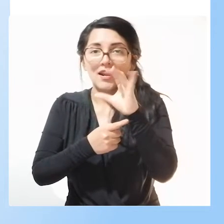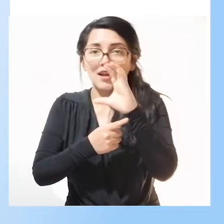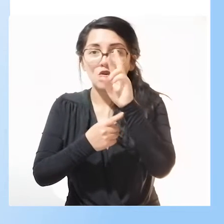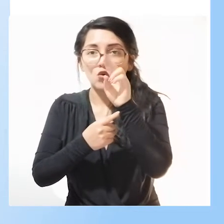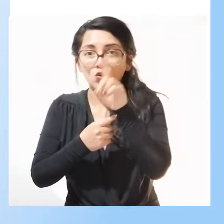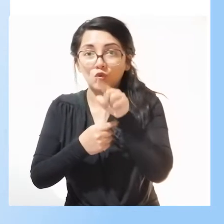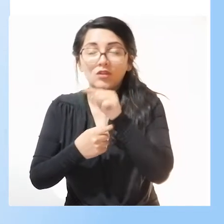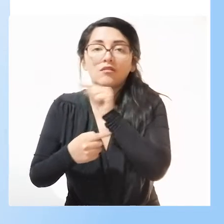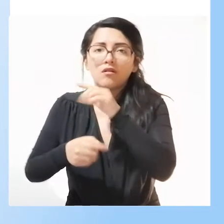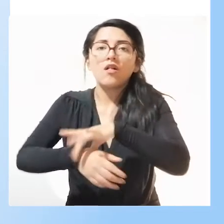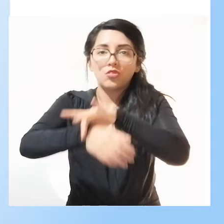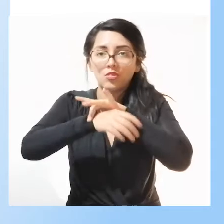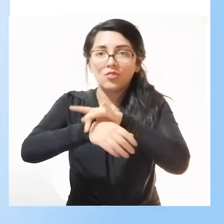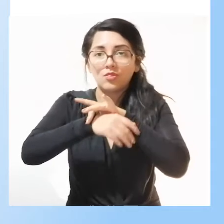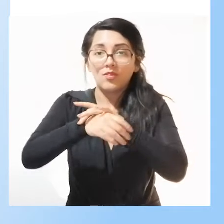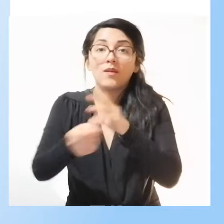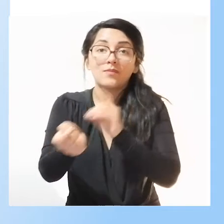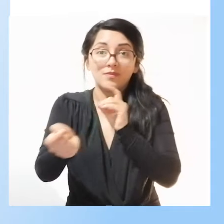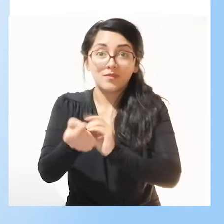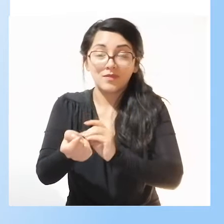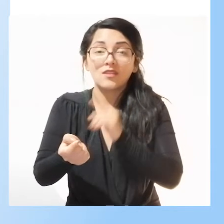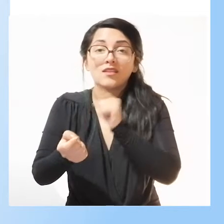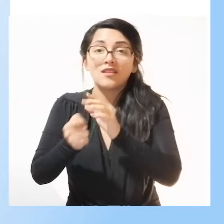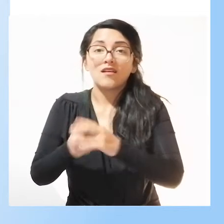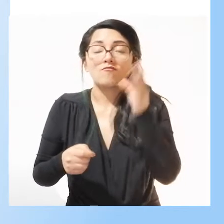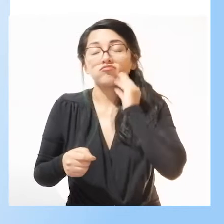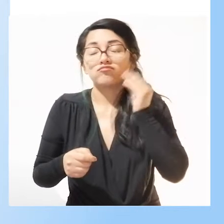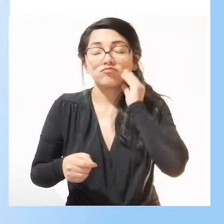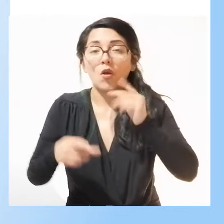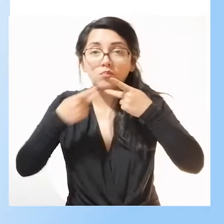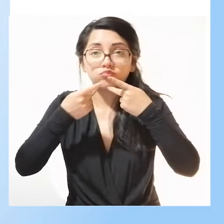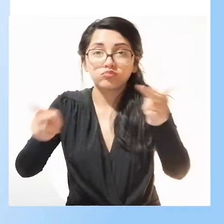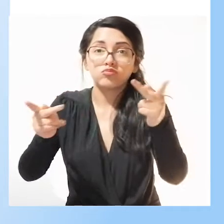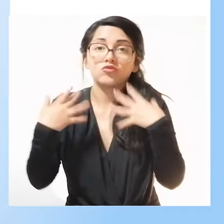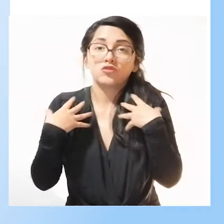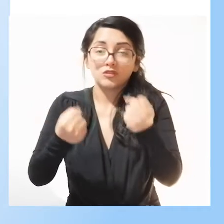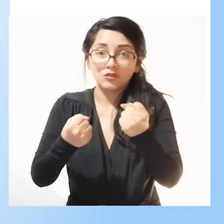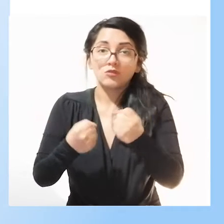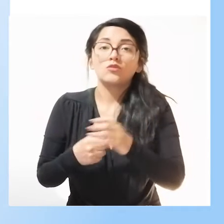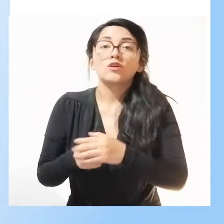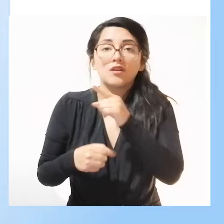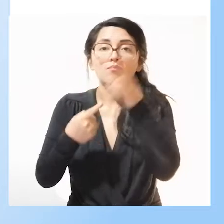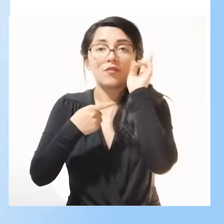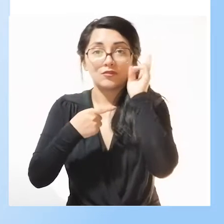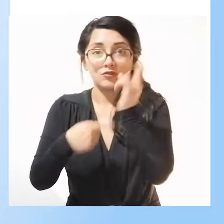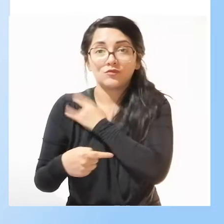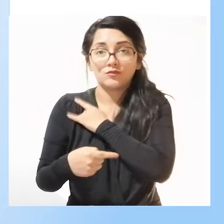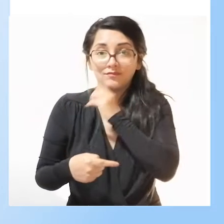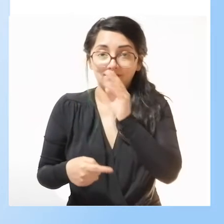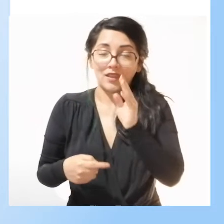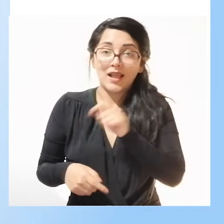es doctora en medicina, máster en promoción y educación para la salud, profesora titular de la Universidad de Barcelona y